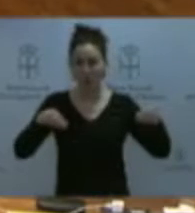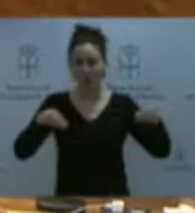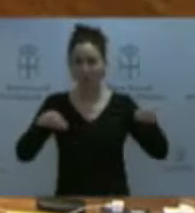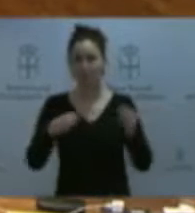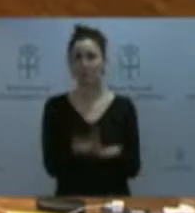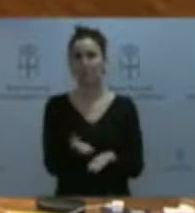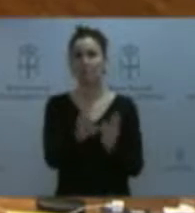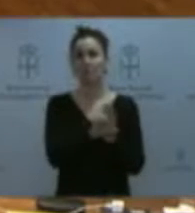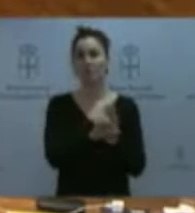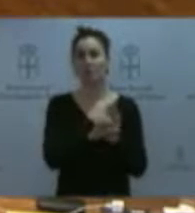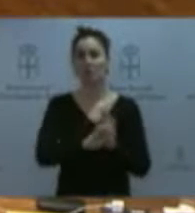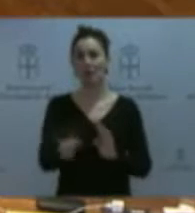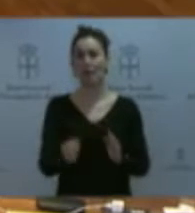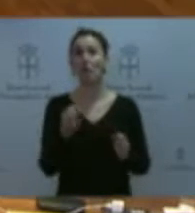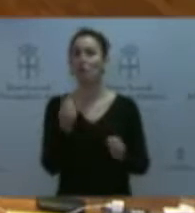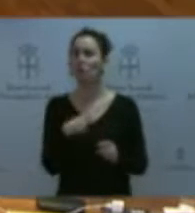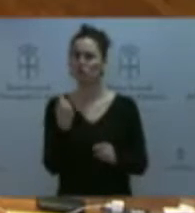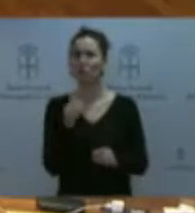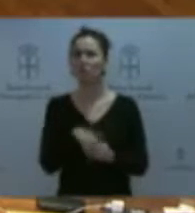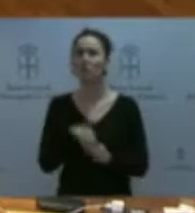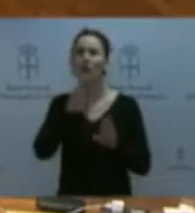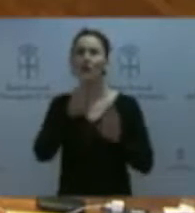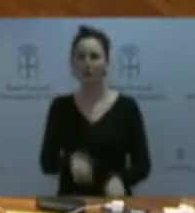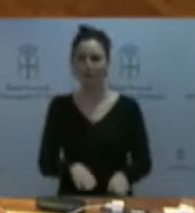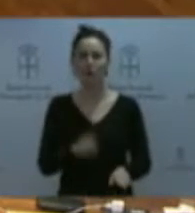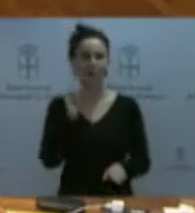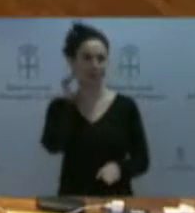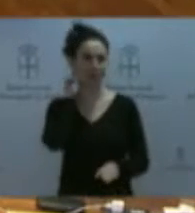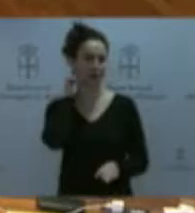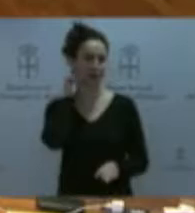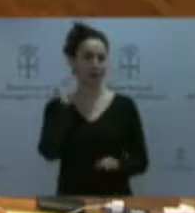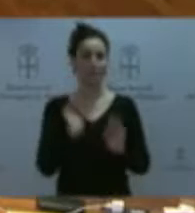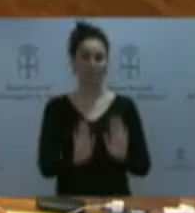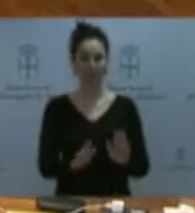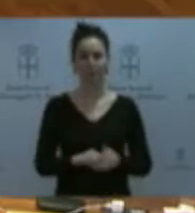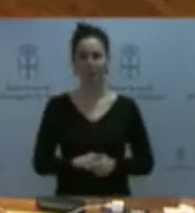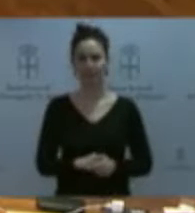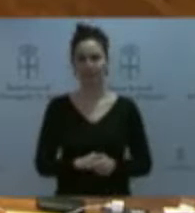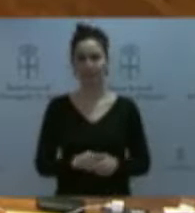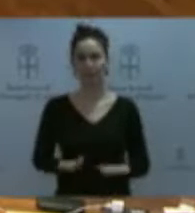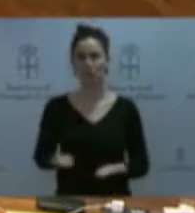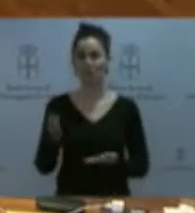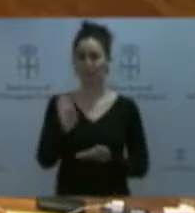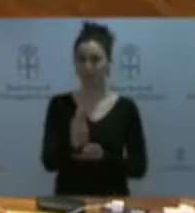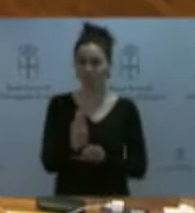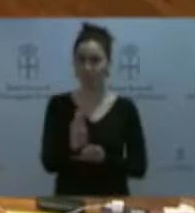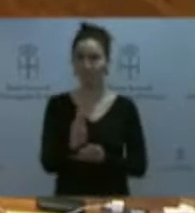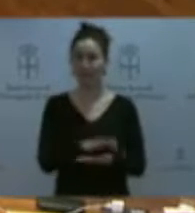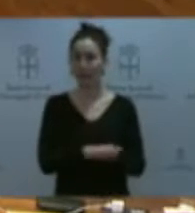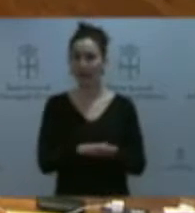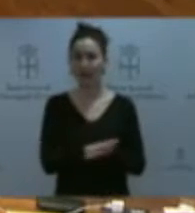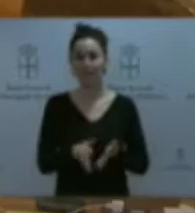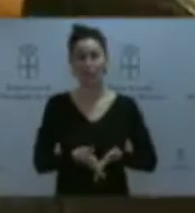favorable, tomando la proposición en el sentido más amplio de que son necesarios